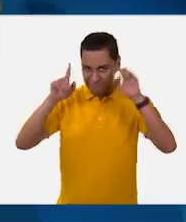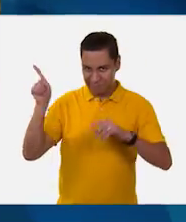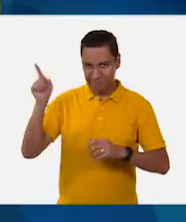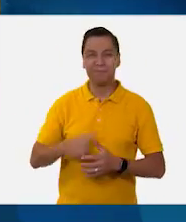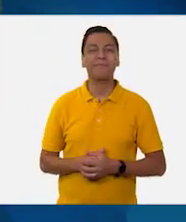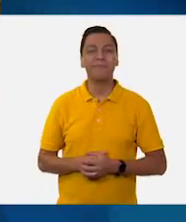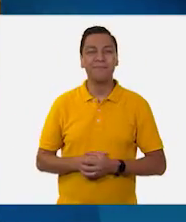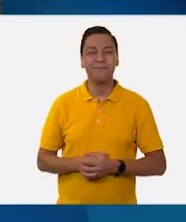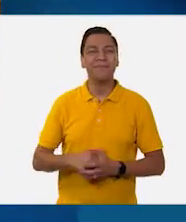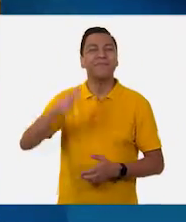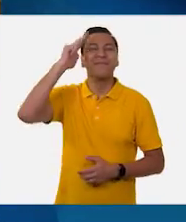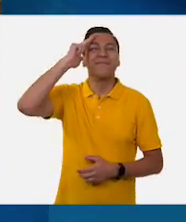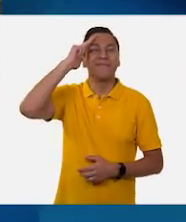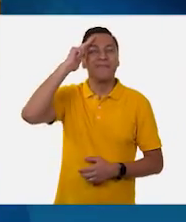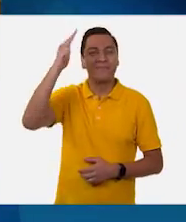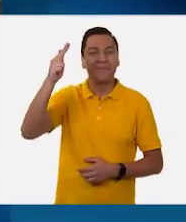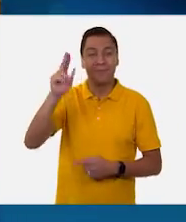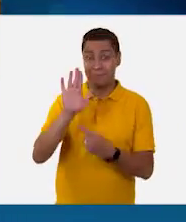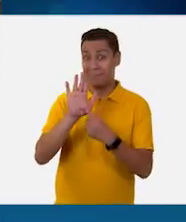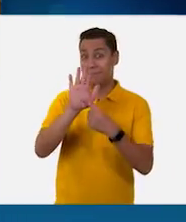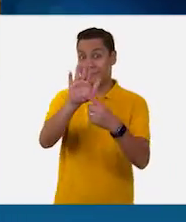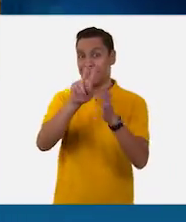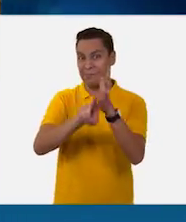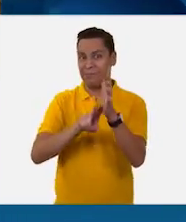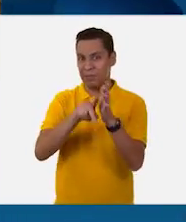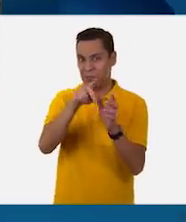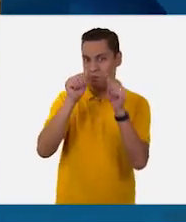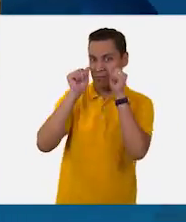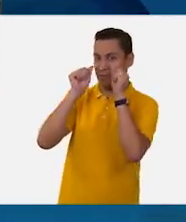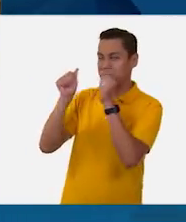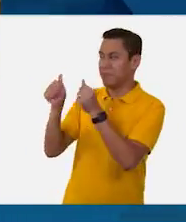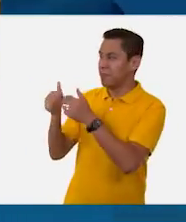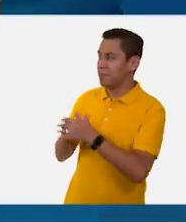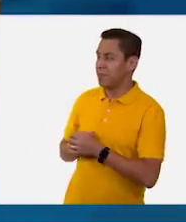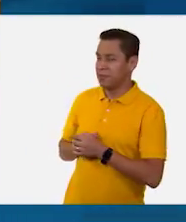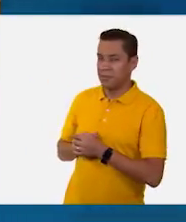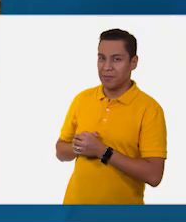¡Hola! ¡Vamos a ver el siguiente video!